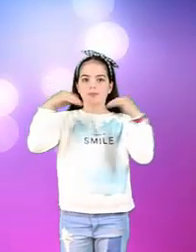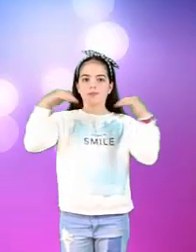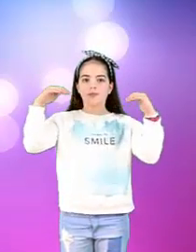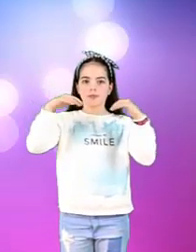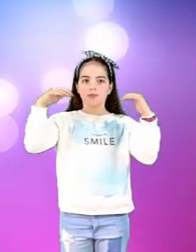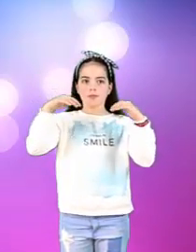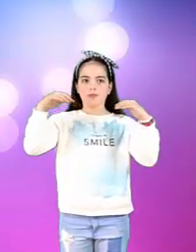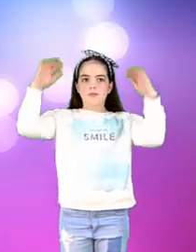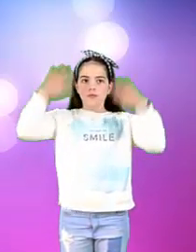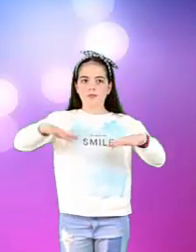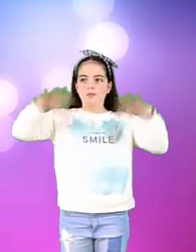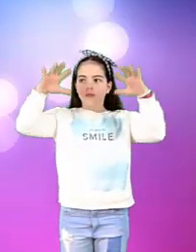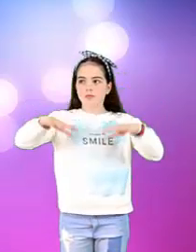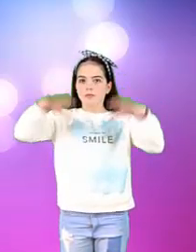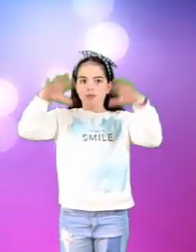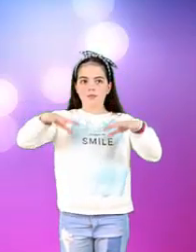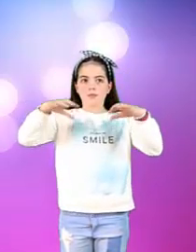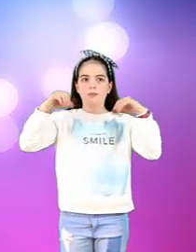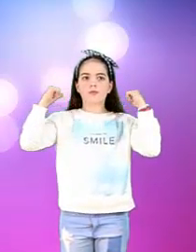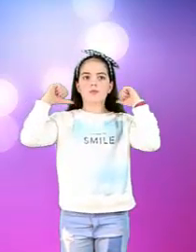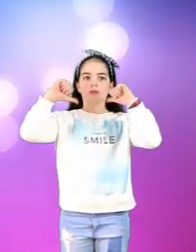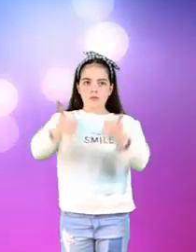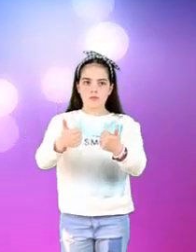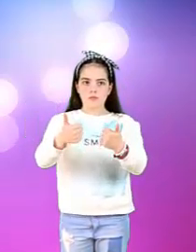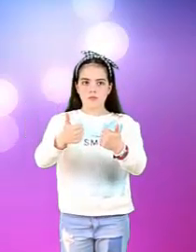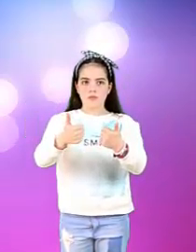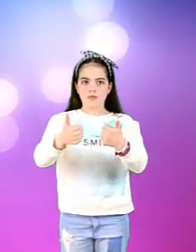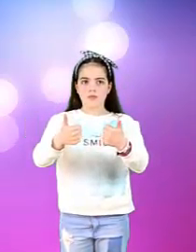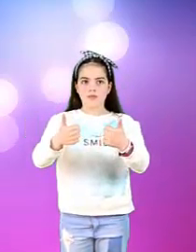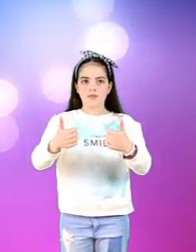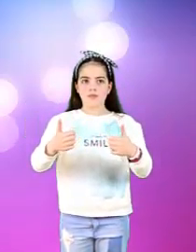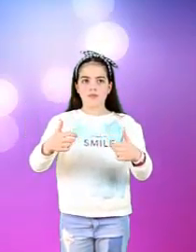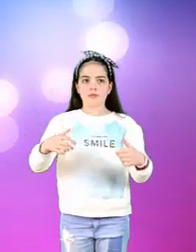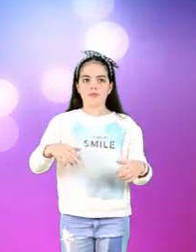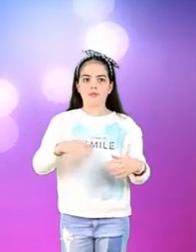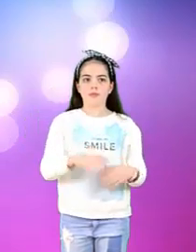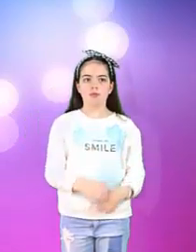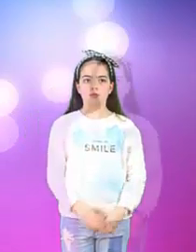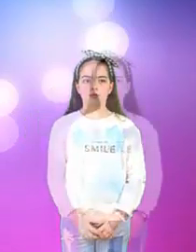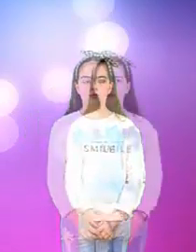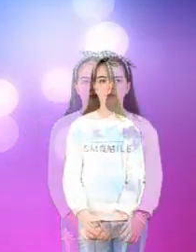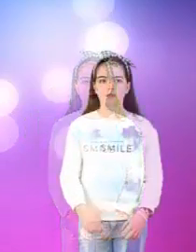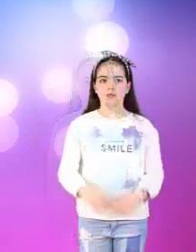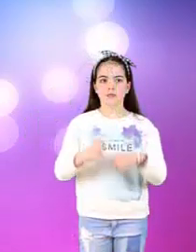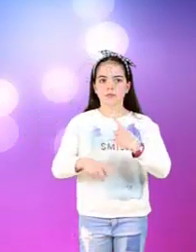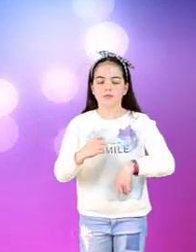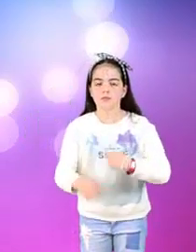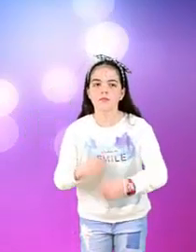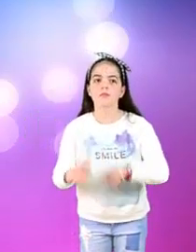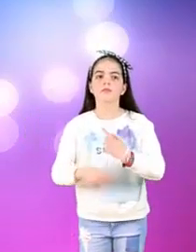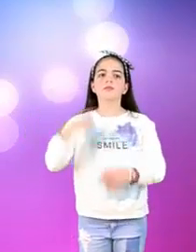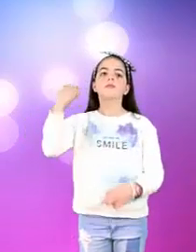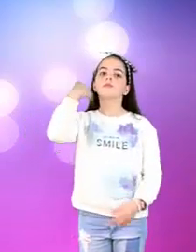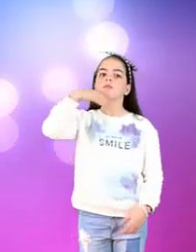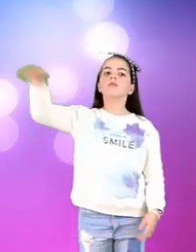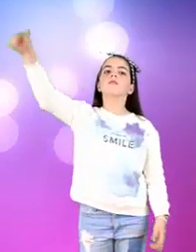e nubes claras. O día de choivas máis intensas será o venres.